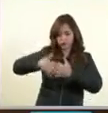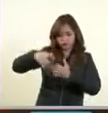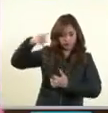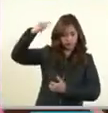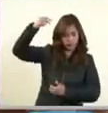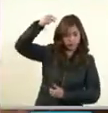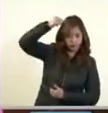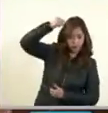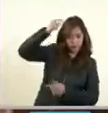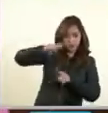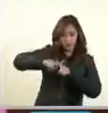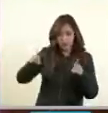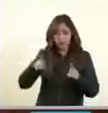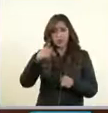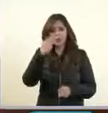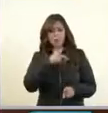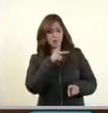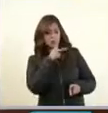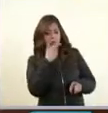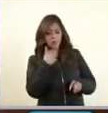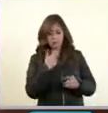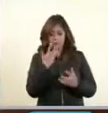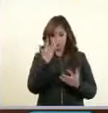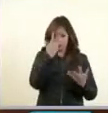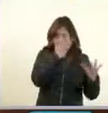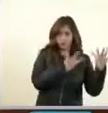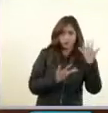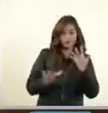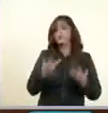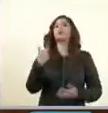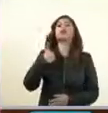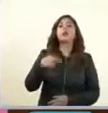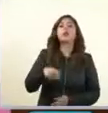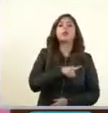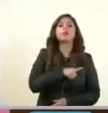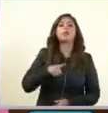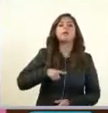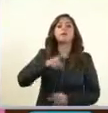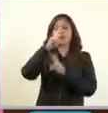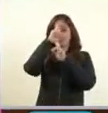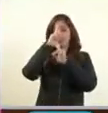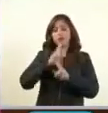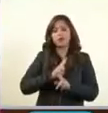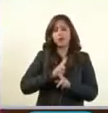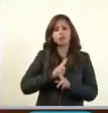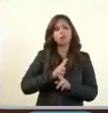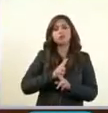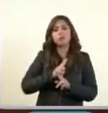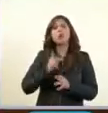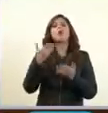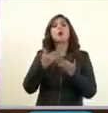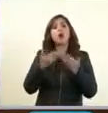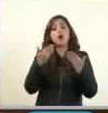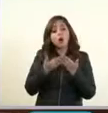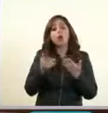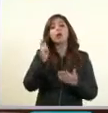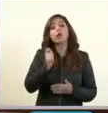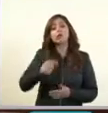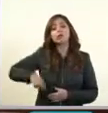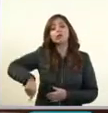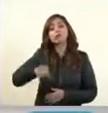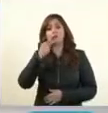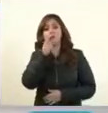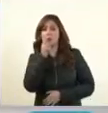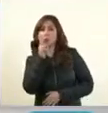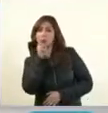entonces nosotros, medio perdidos en esto, dices, es que me tiene que respetar. Sí, ahorita se tiene que más bien ganar el respeto.